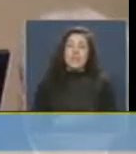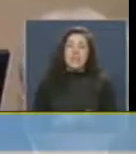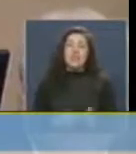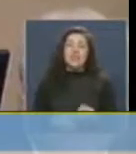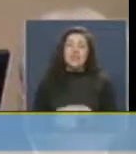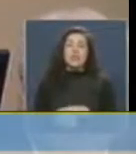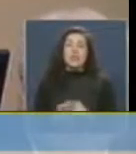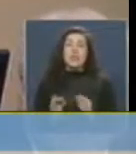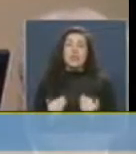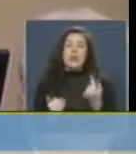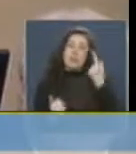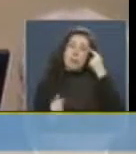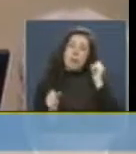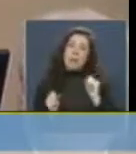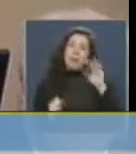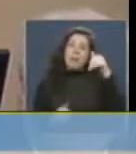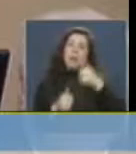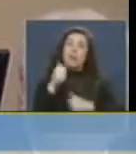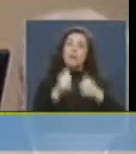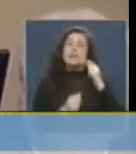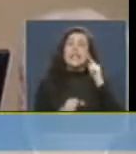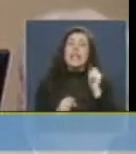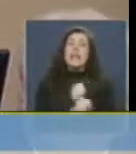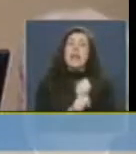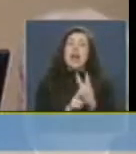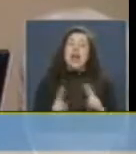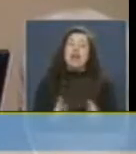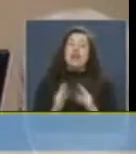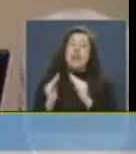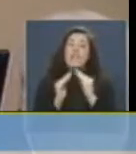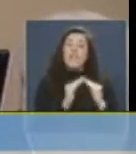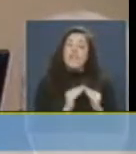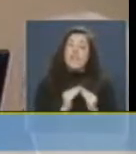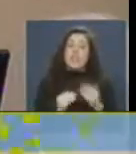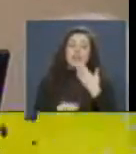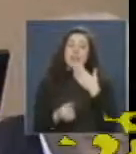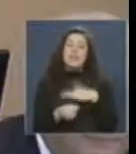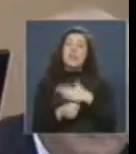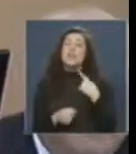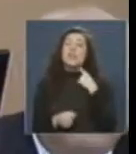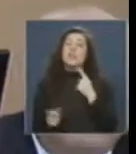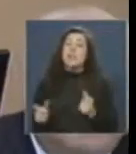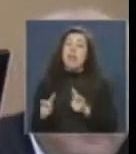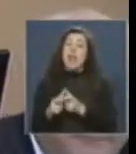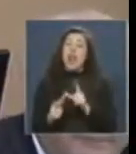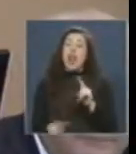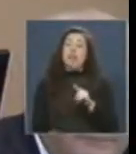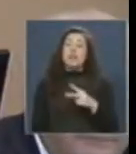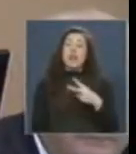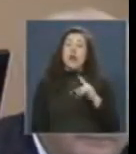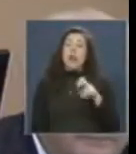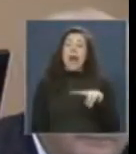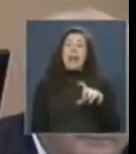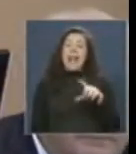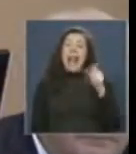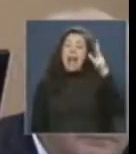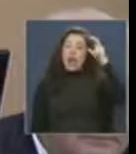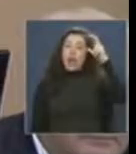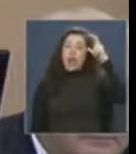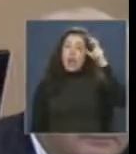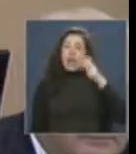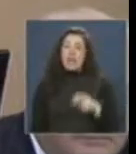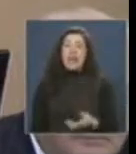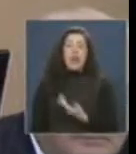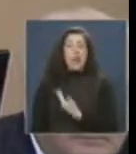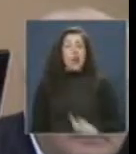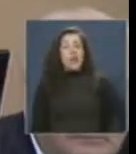suplemento necesario para poder licitar la construcción de estas viviendas, situación que también afecta al Comité Luis Guanela en la ciudad de Coyhaique. Durante